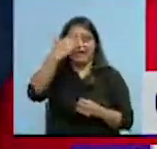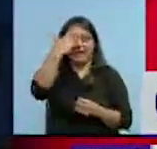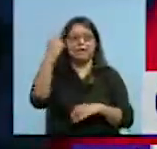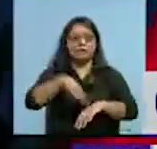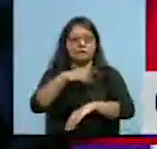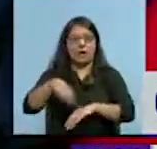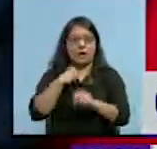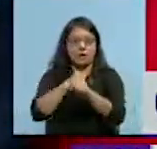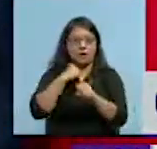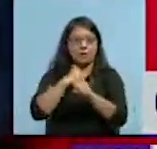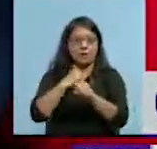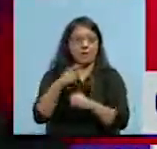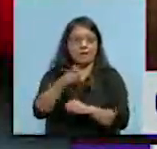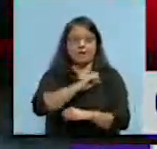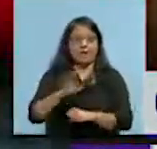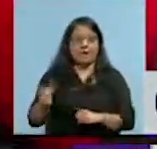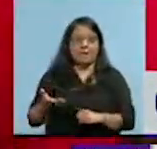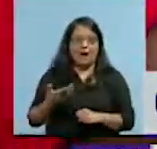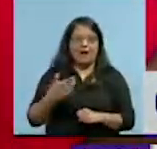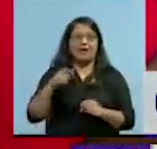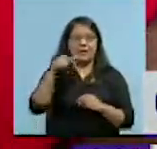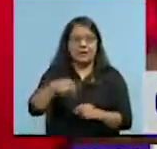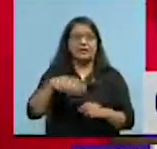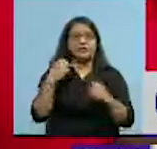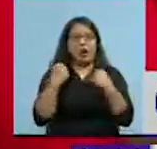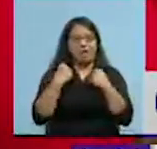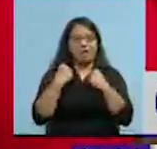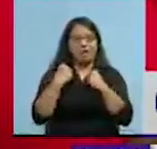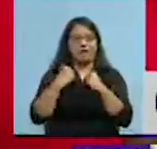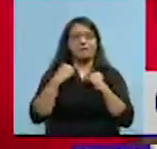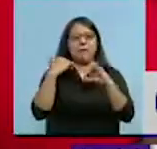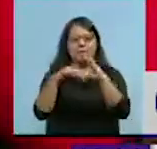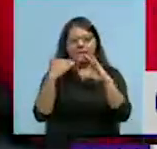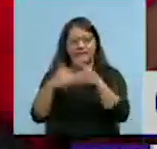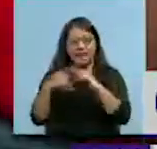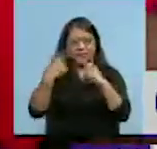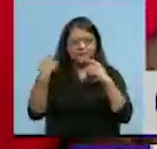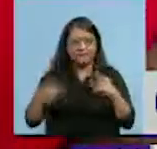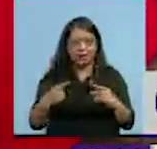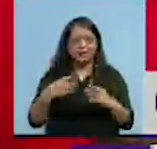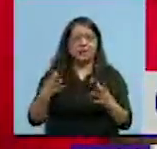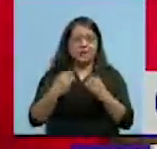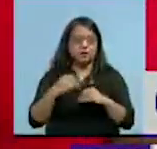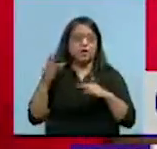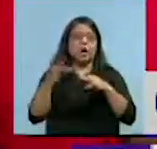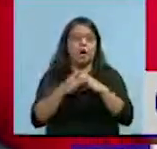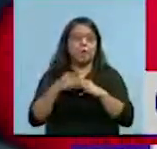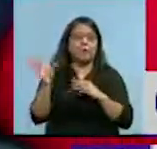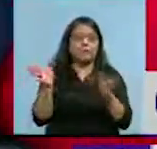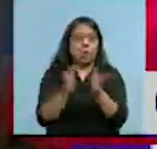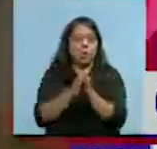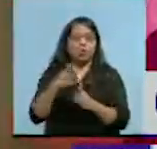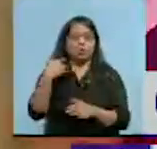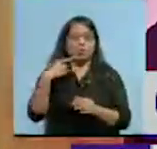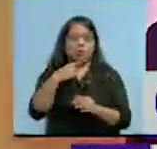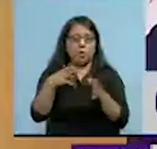y bueno un poco eso me sorprendió no la la fuerza de voluntad que uno tuvo para poder estar en todos los compromisos que tuvo la selección no hay aparte